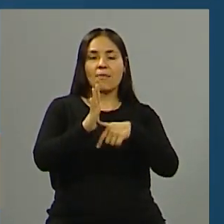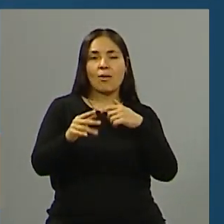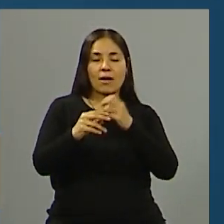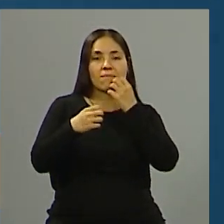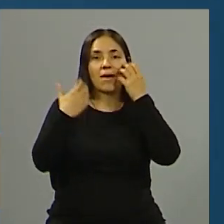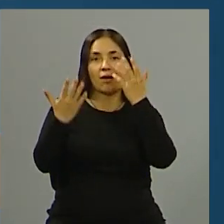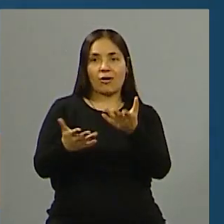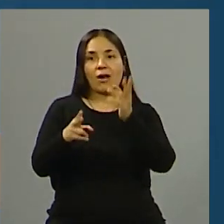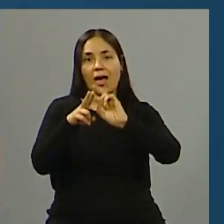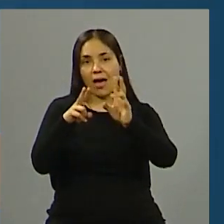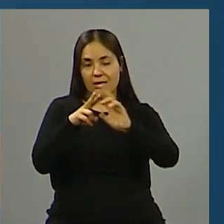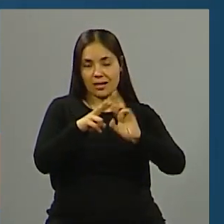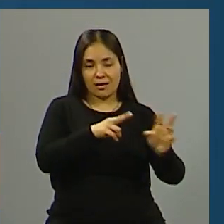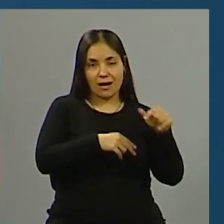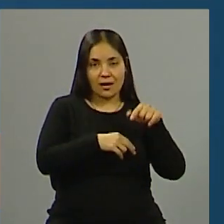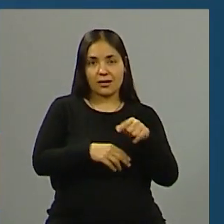bueno,